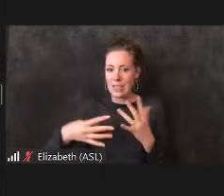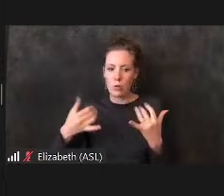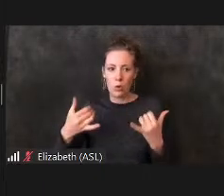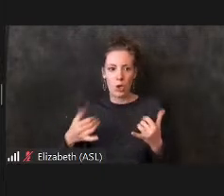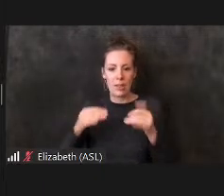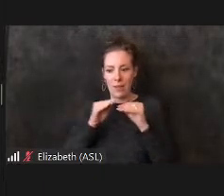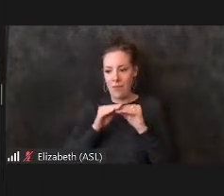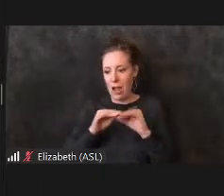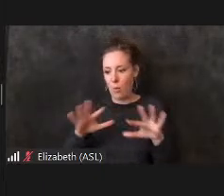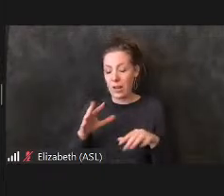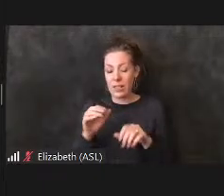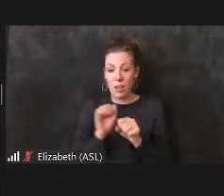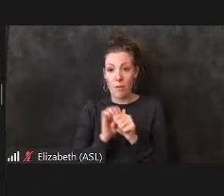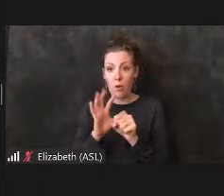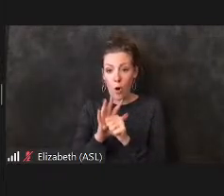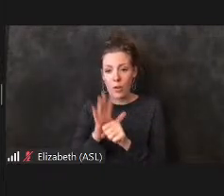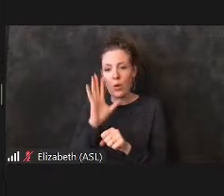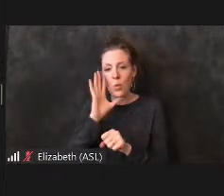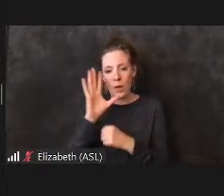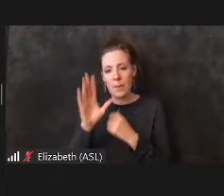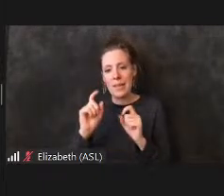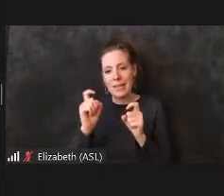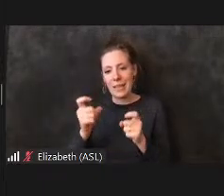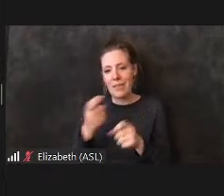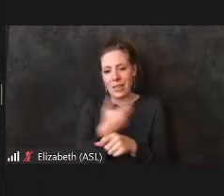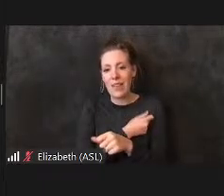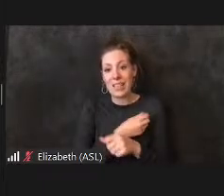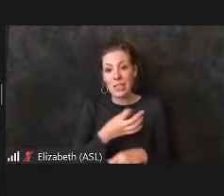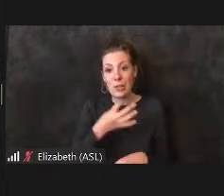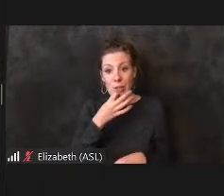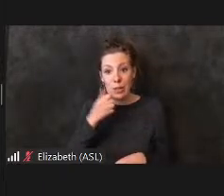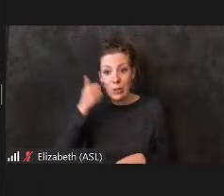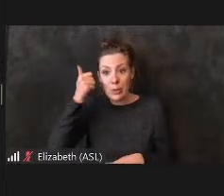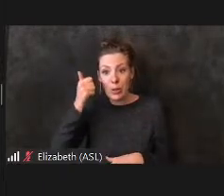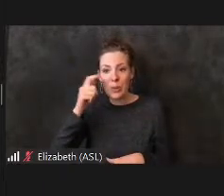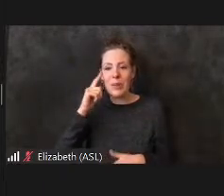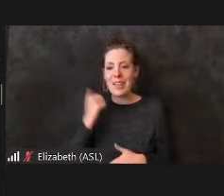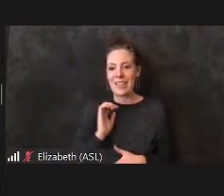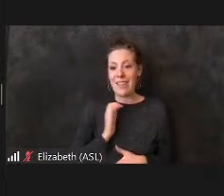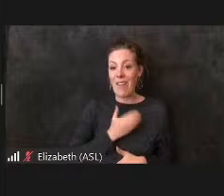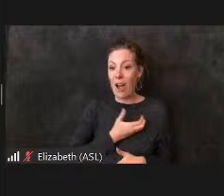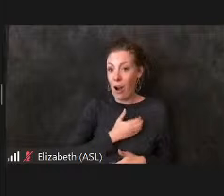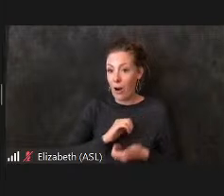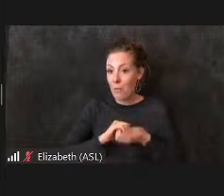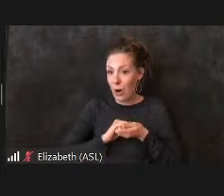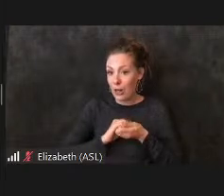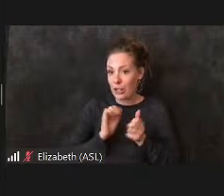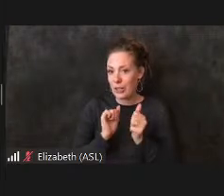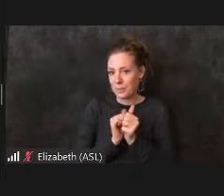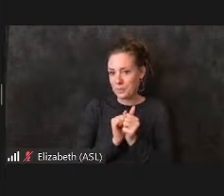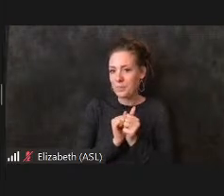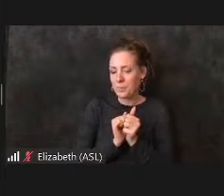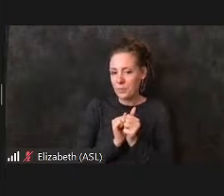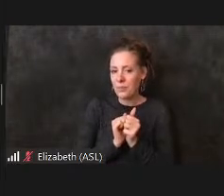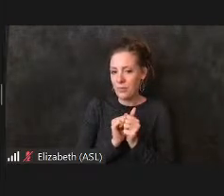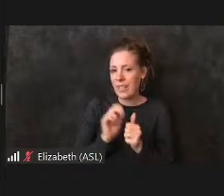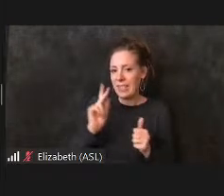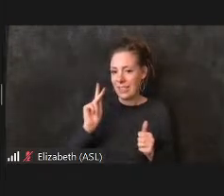a personas que se están cuidando, que se les está dando y que se les está dando la vacuna lo más pronto posible.